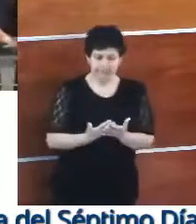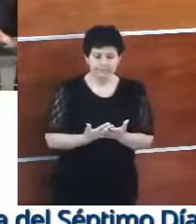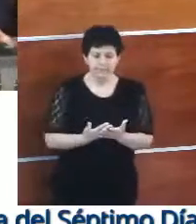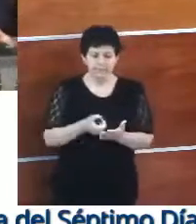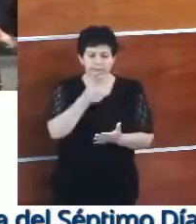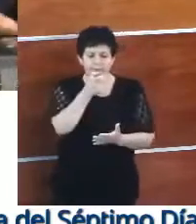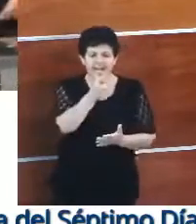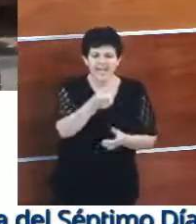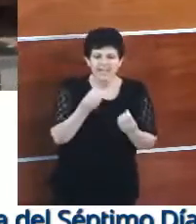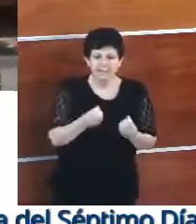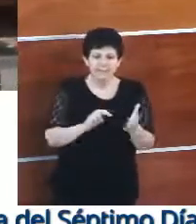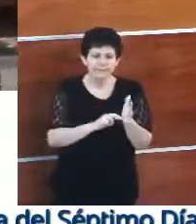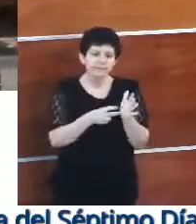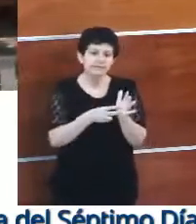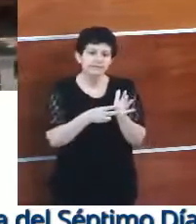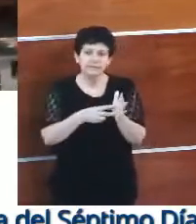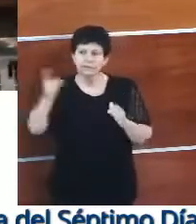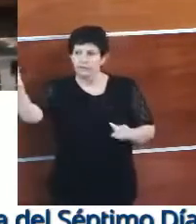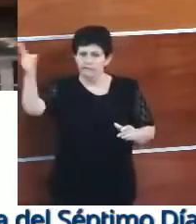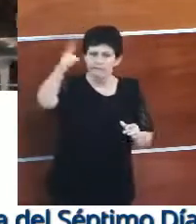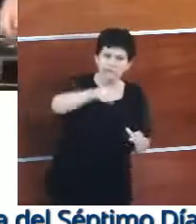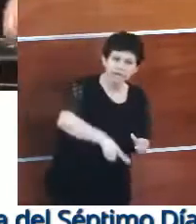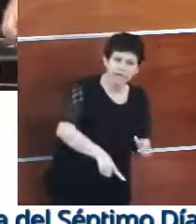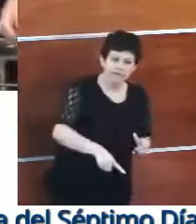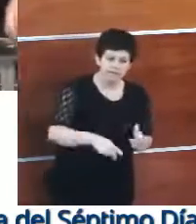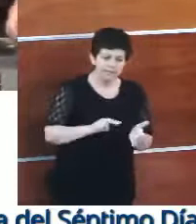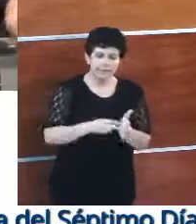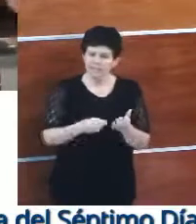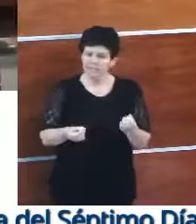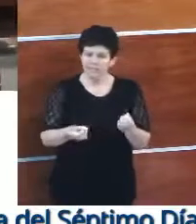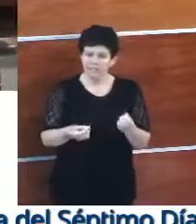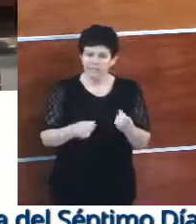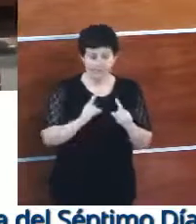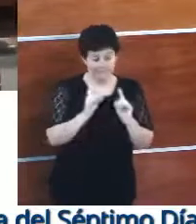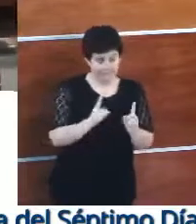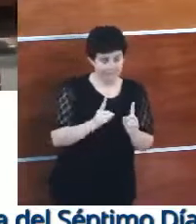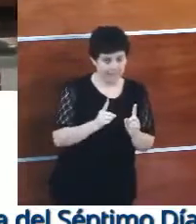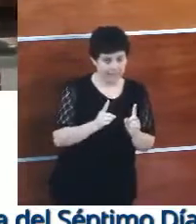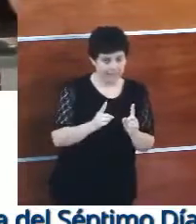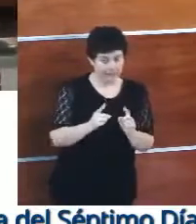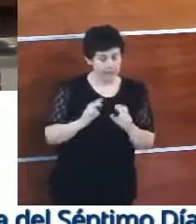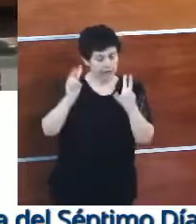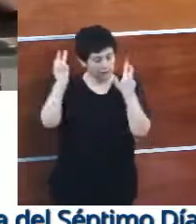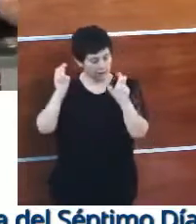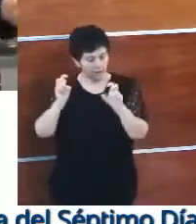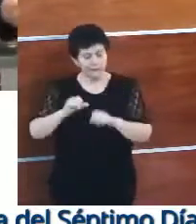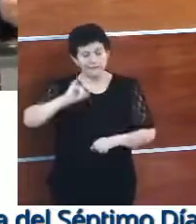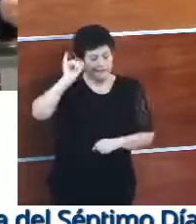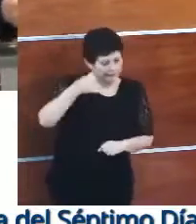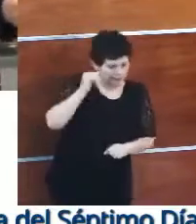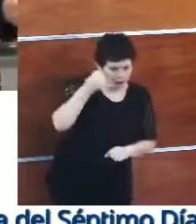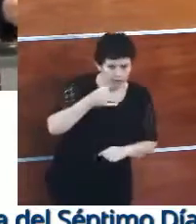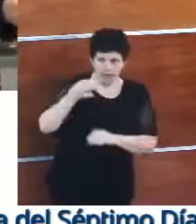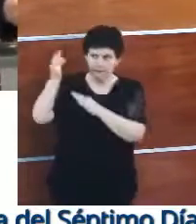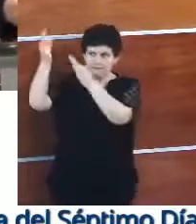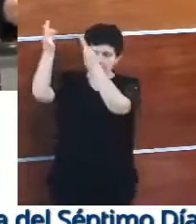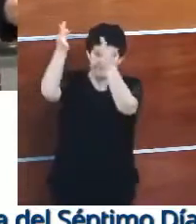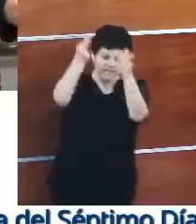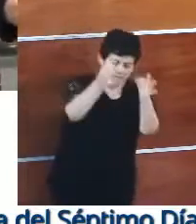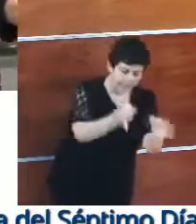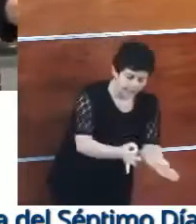y no solamente significa venir, sino también hace hincapié en el hecho de que va a llegar.